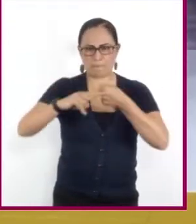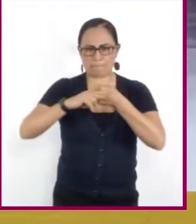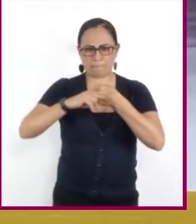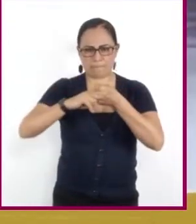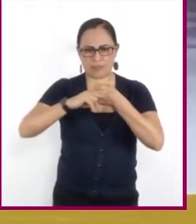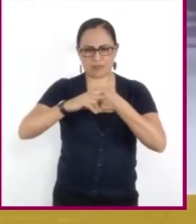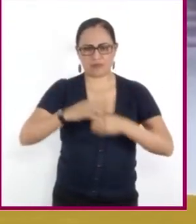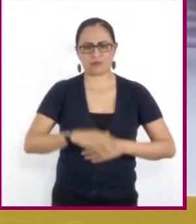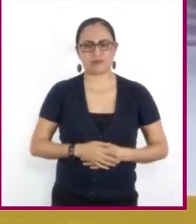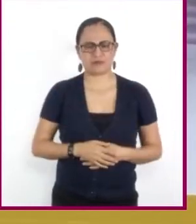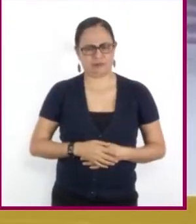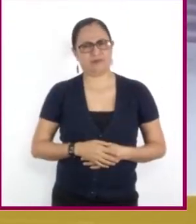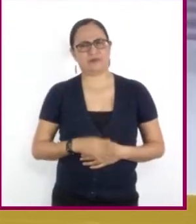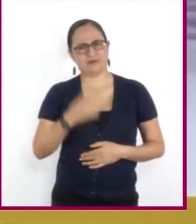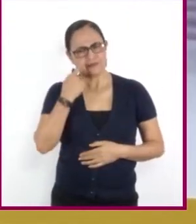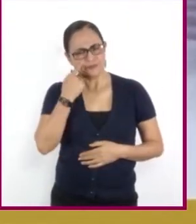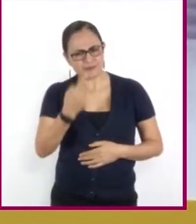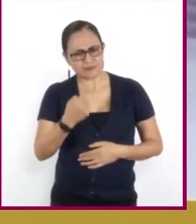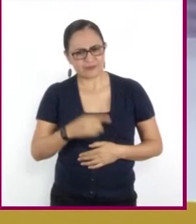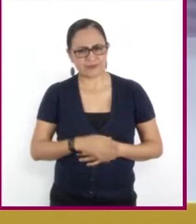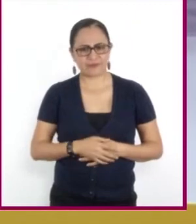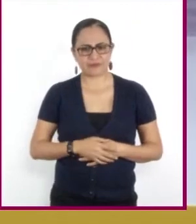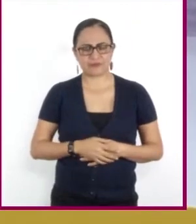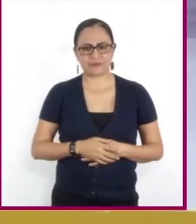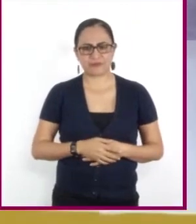¡Ay, maestra!